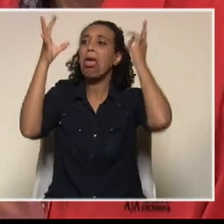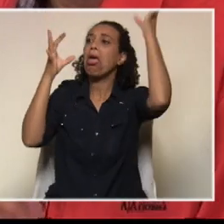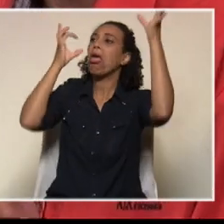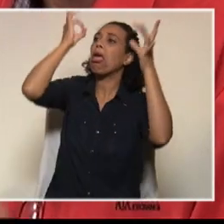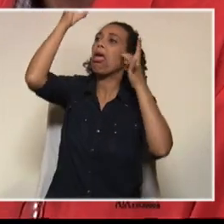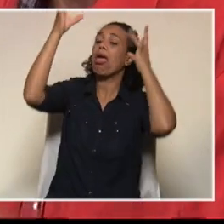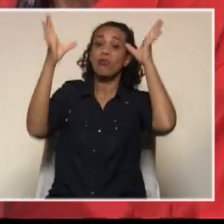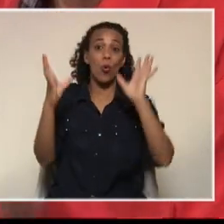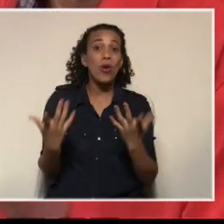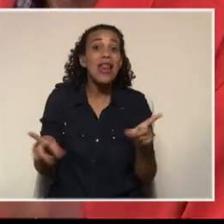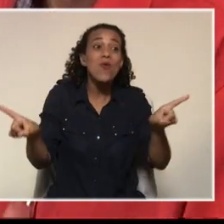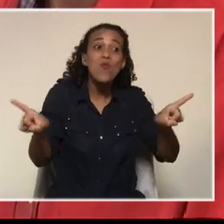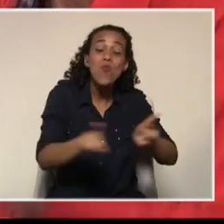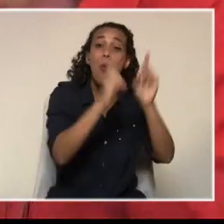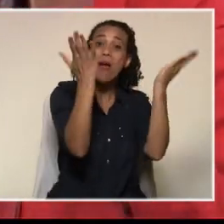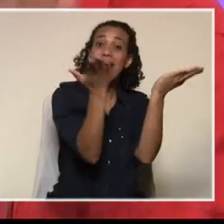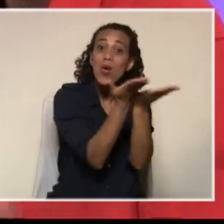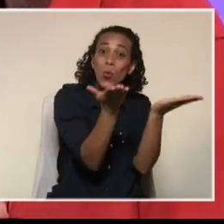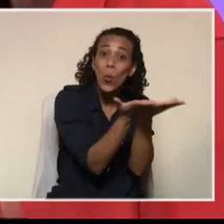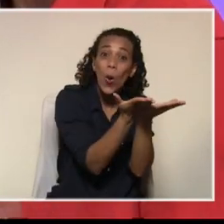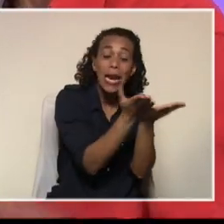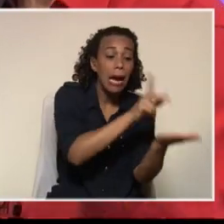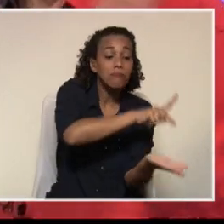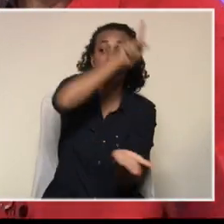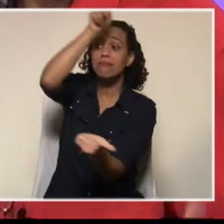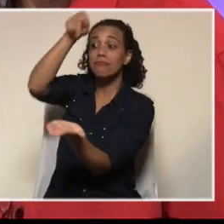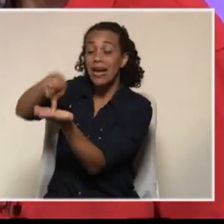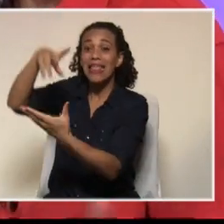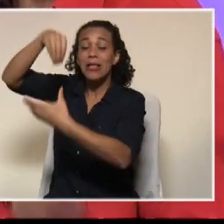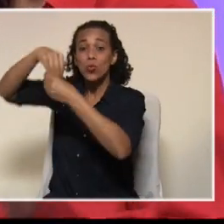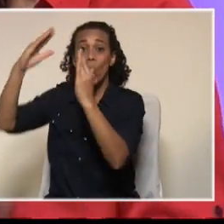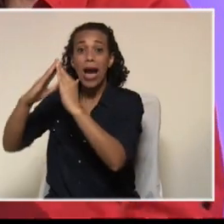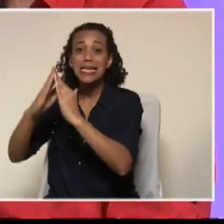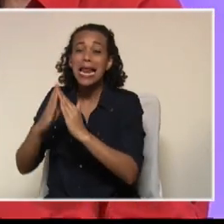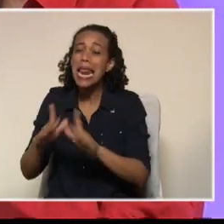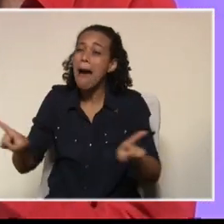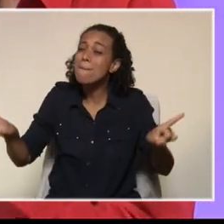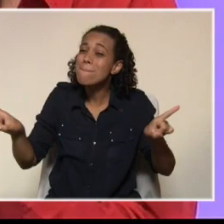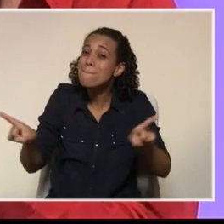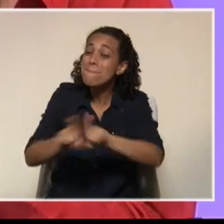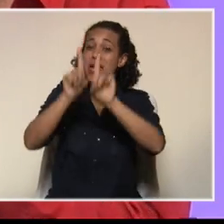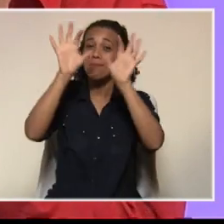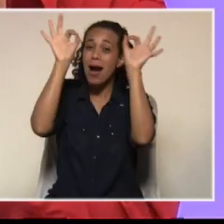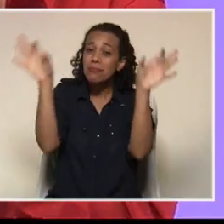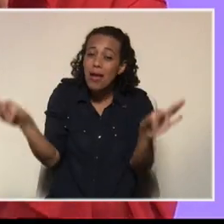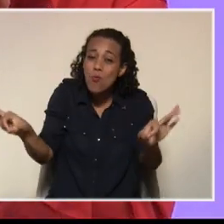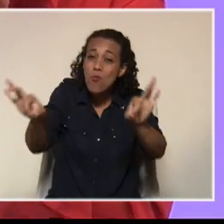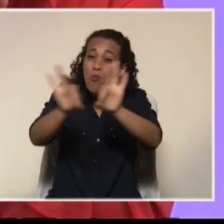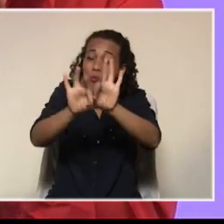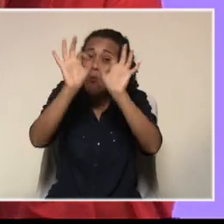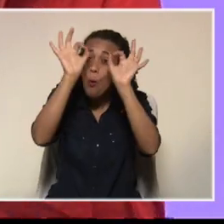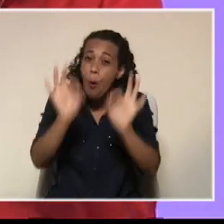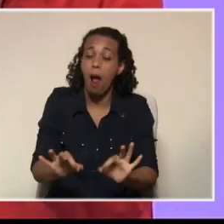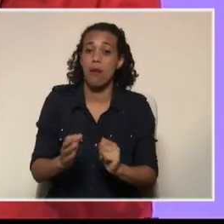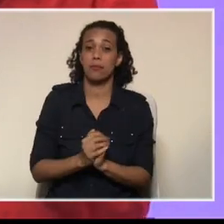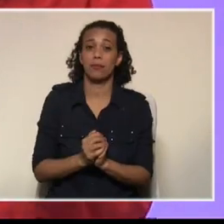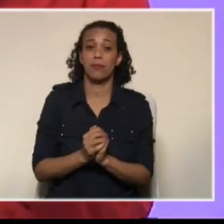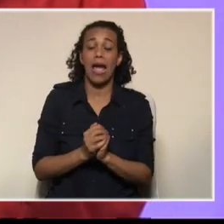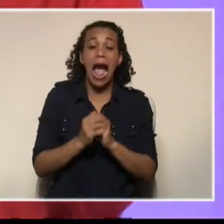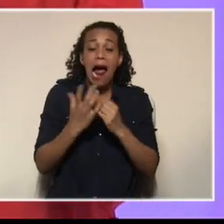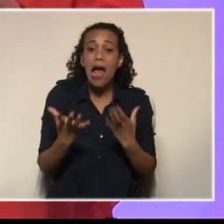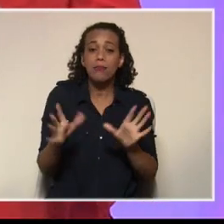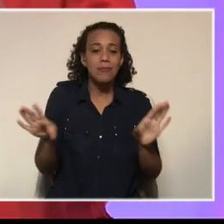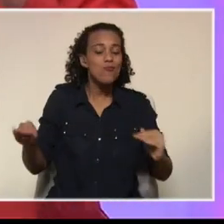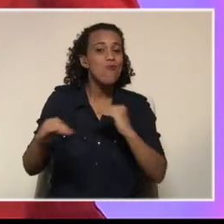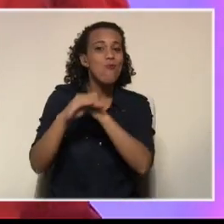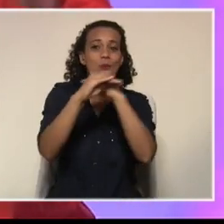misma credibilidad que la educación presencial. De la misma forma, entonces, está referido a la inclusión y a la